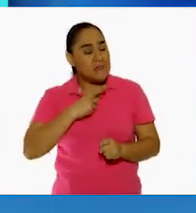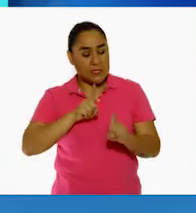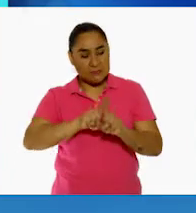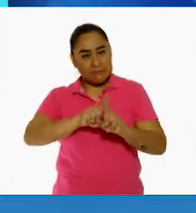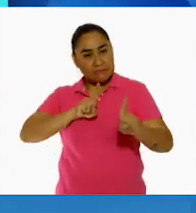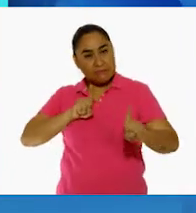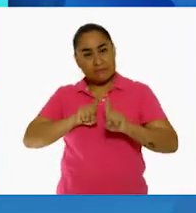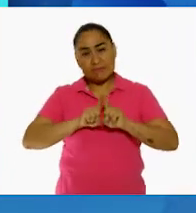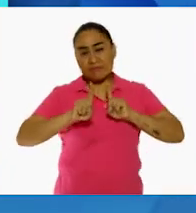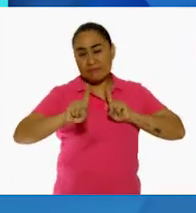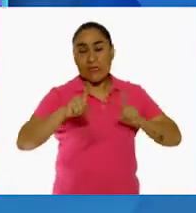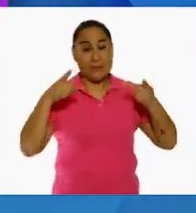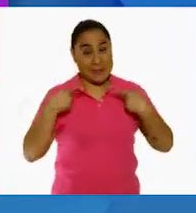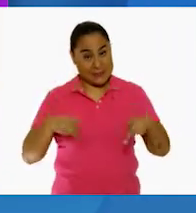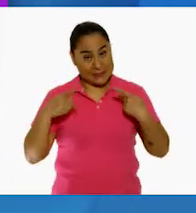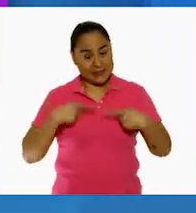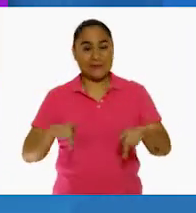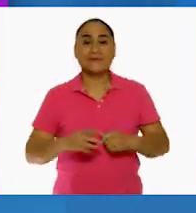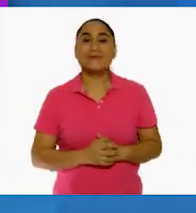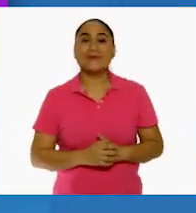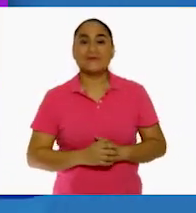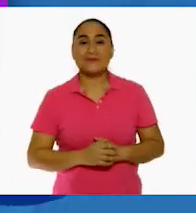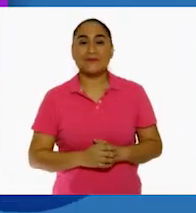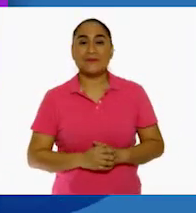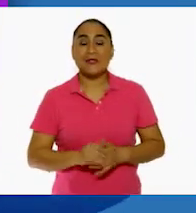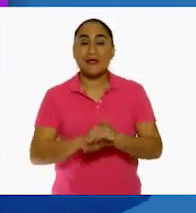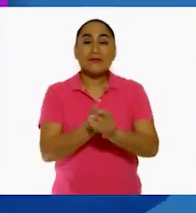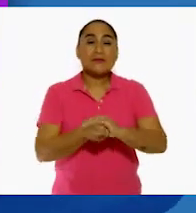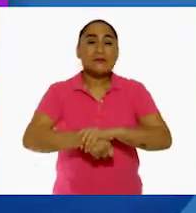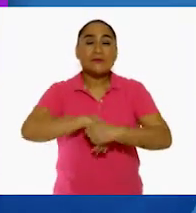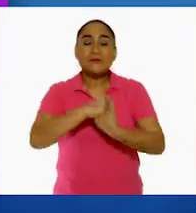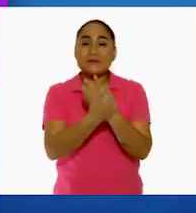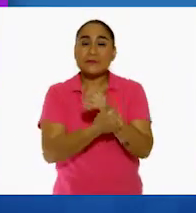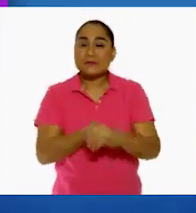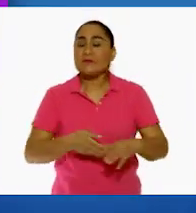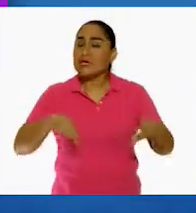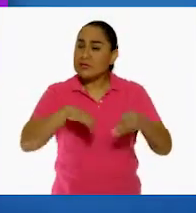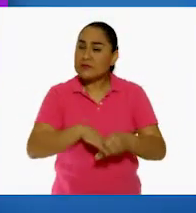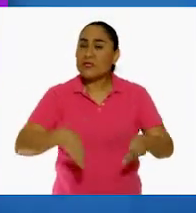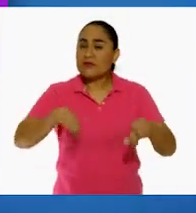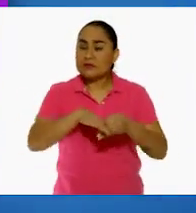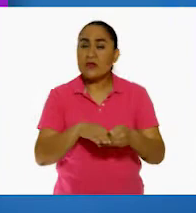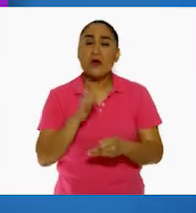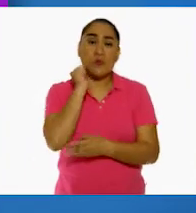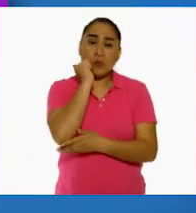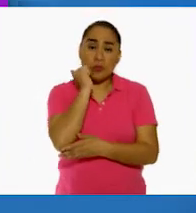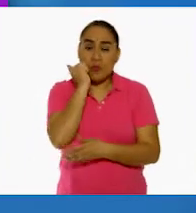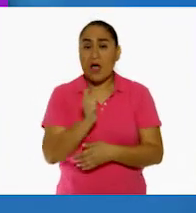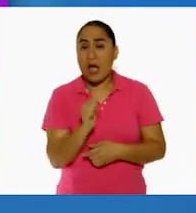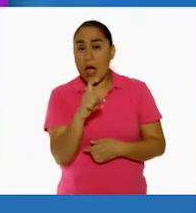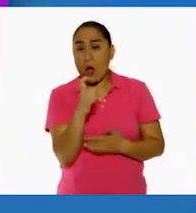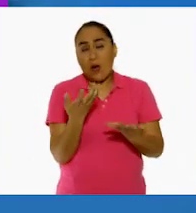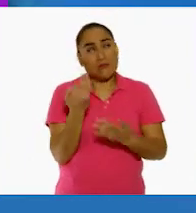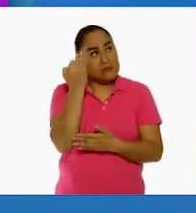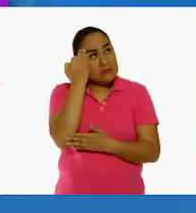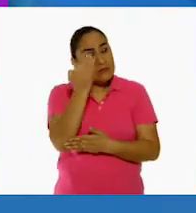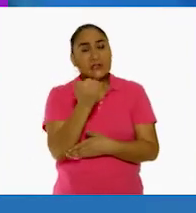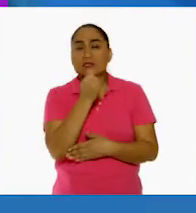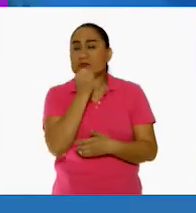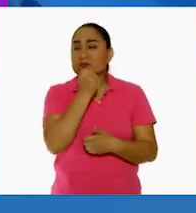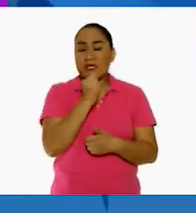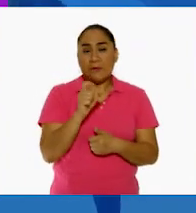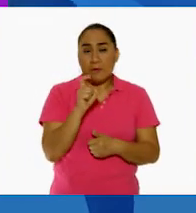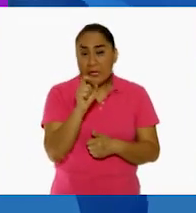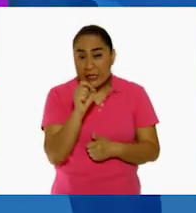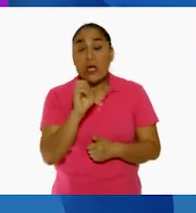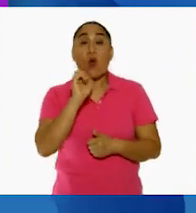de 1.5 metros entre tú y los demás. Lávate las manos muy seguido con agua y jabón por lo menos durante 20 segundos